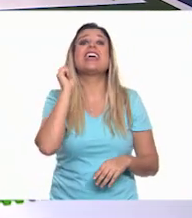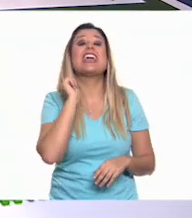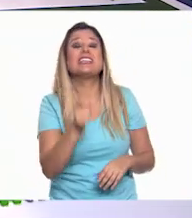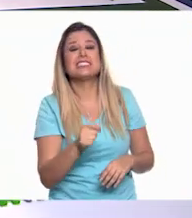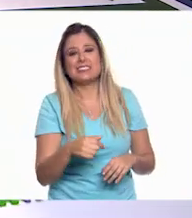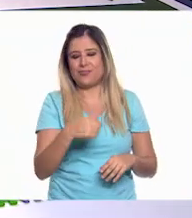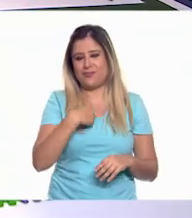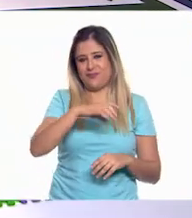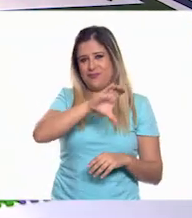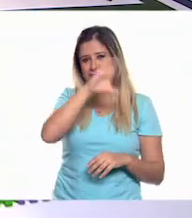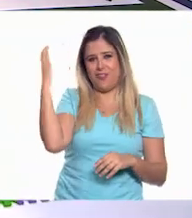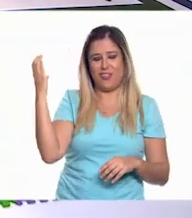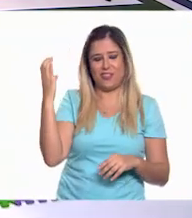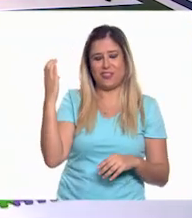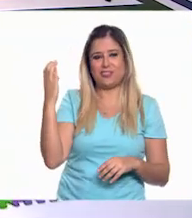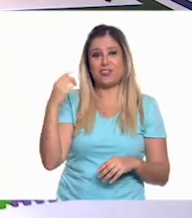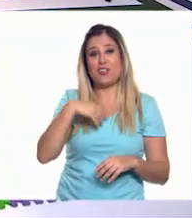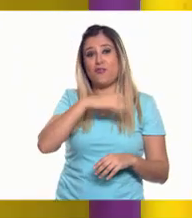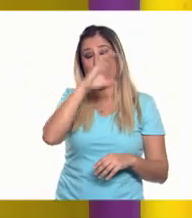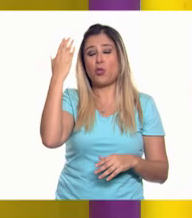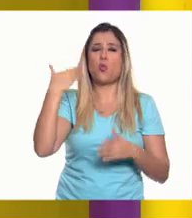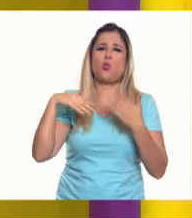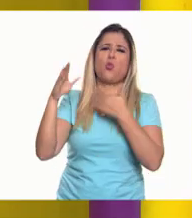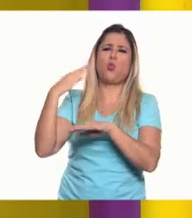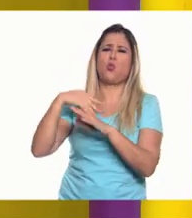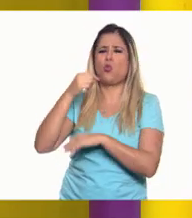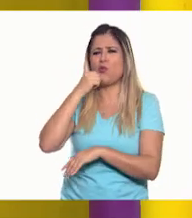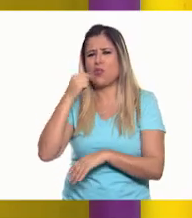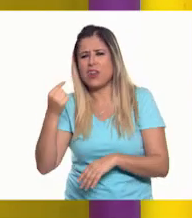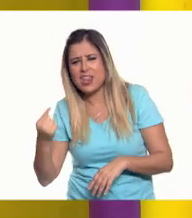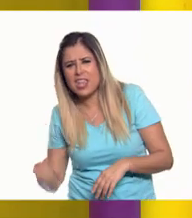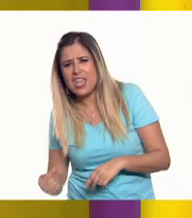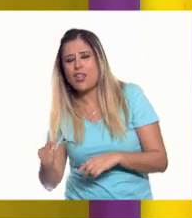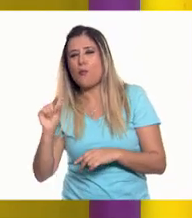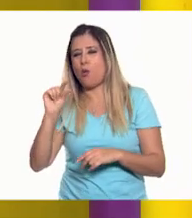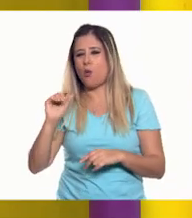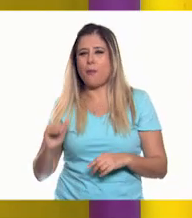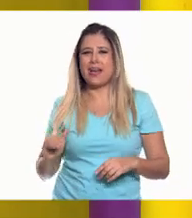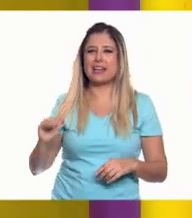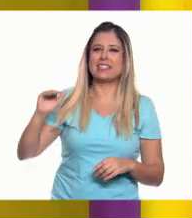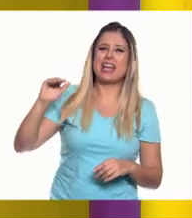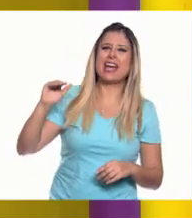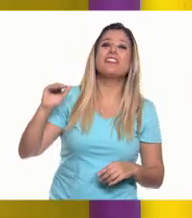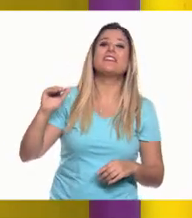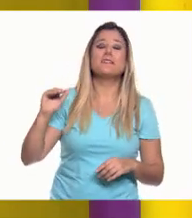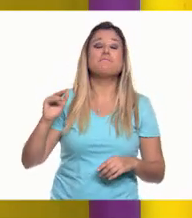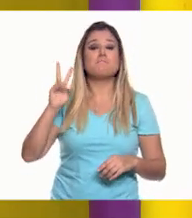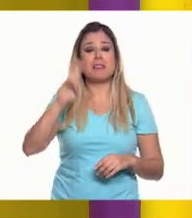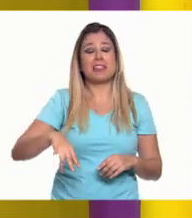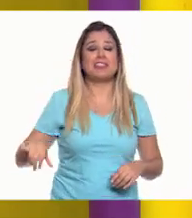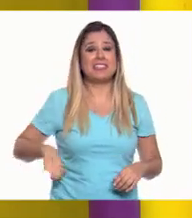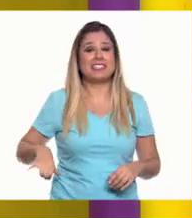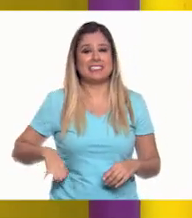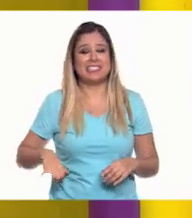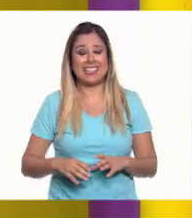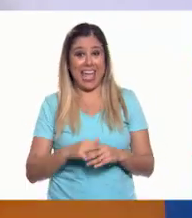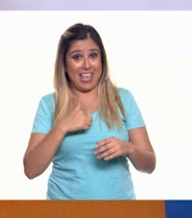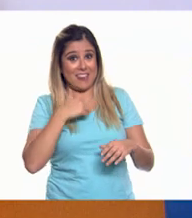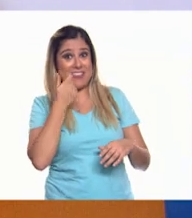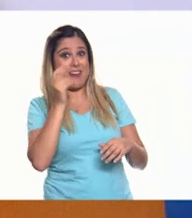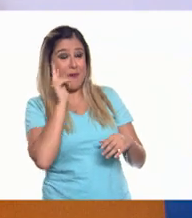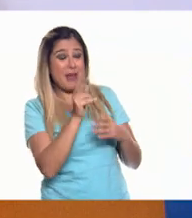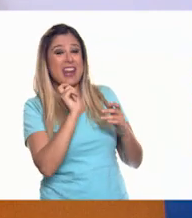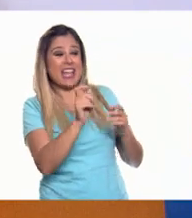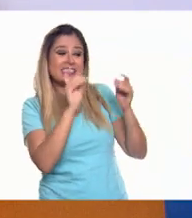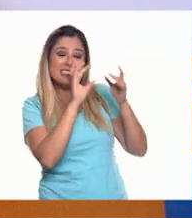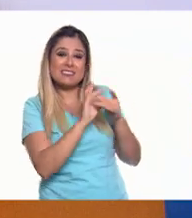mis fotos. Fotos de mi niñez, un poquito de cuando estaba más grande. Está interesante. Ay, yo las quiero ver, Eric, para que